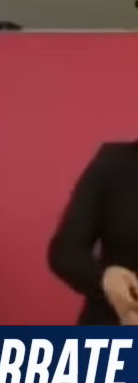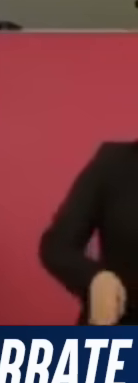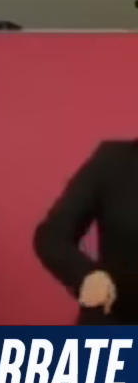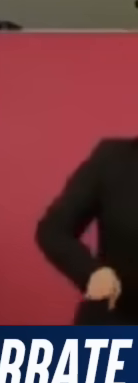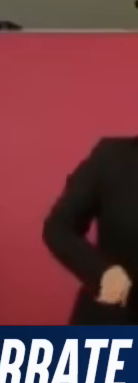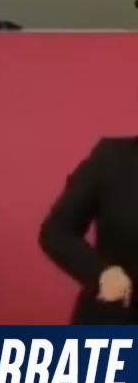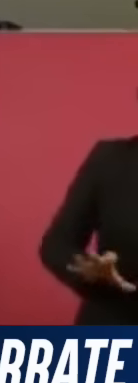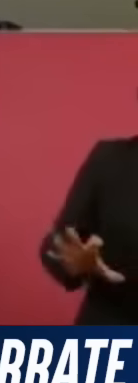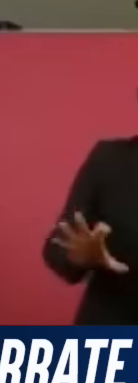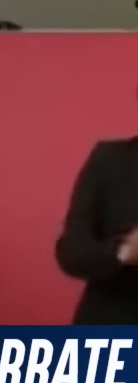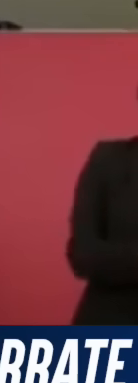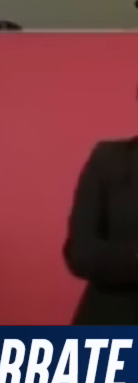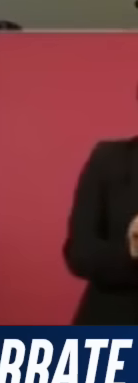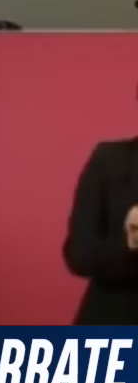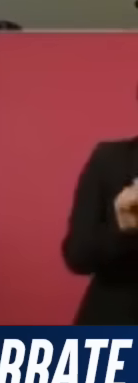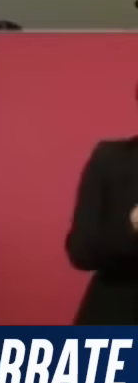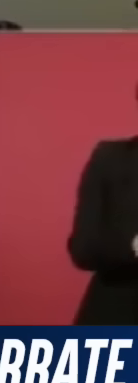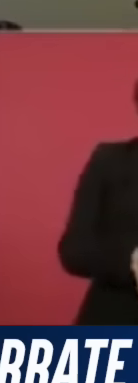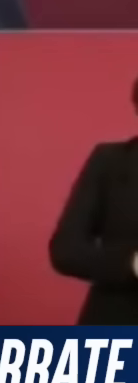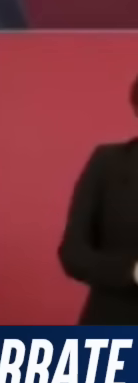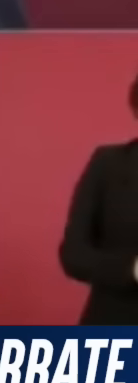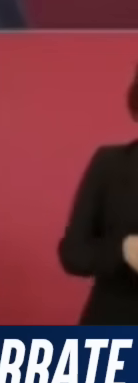este llevar